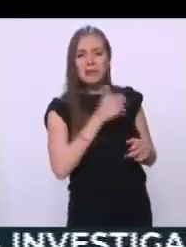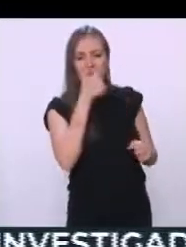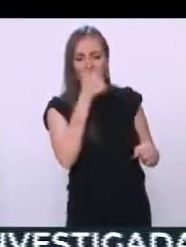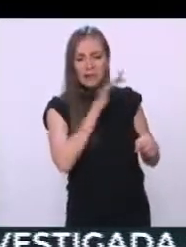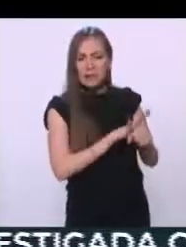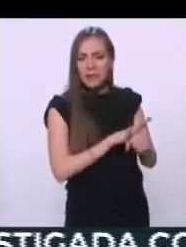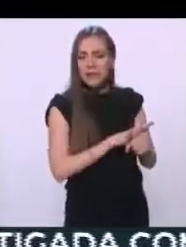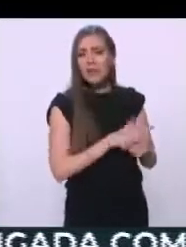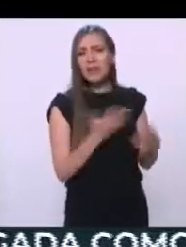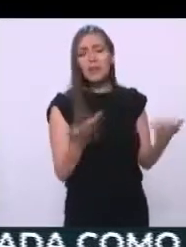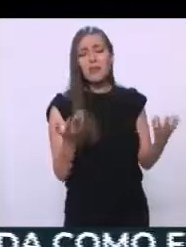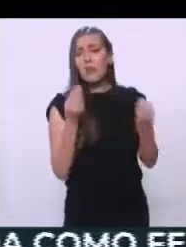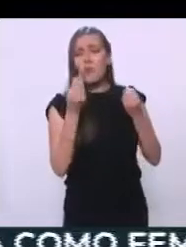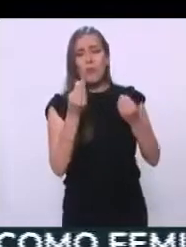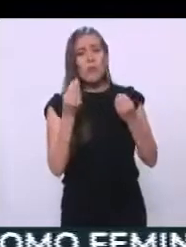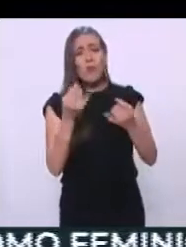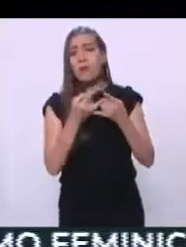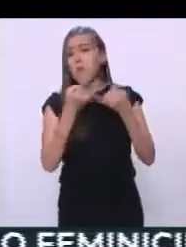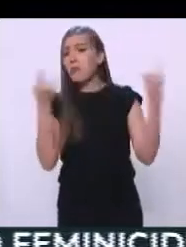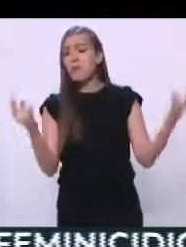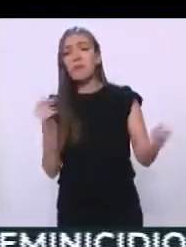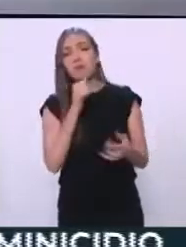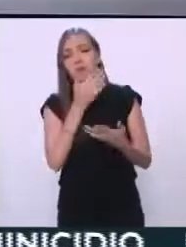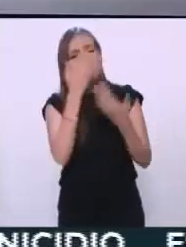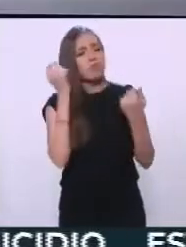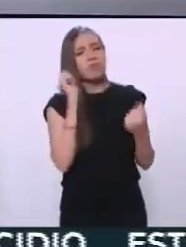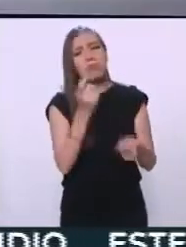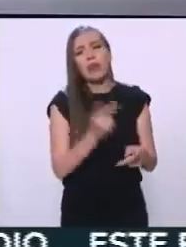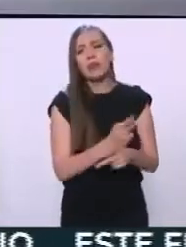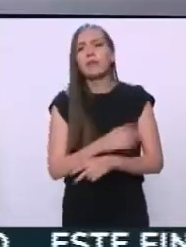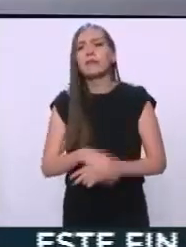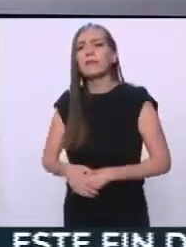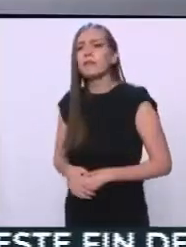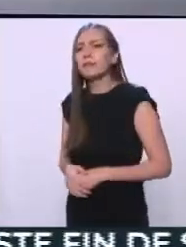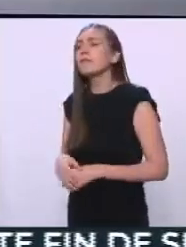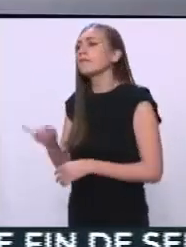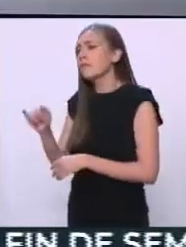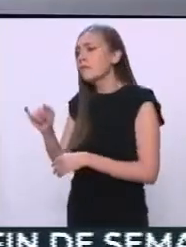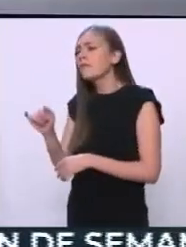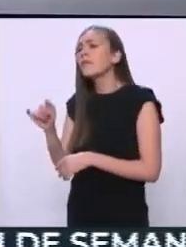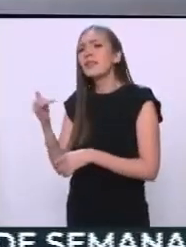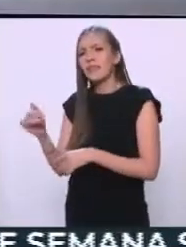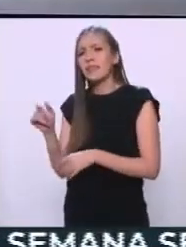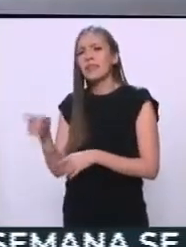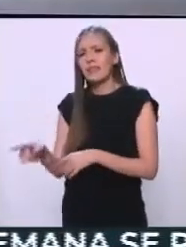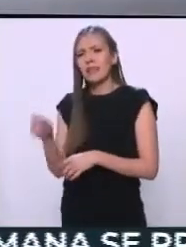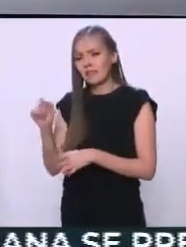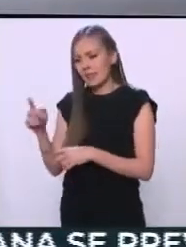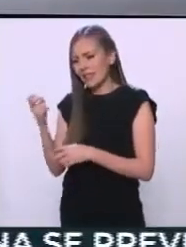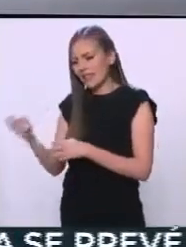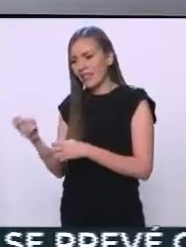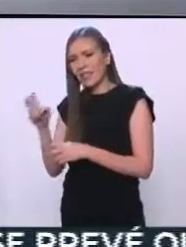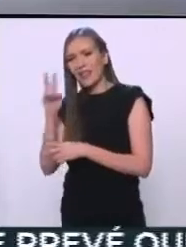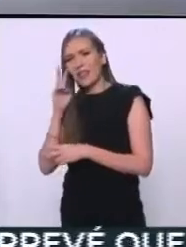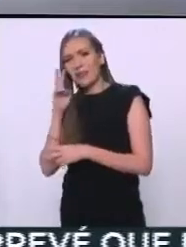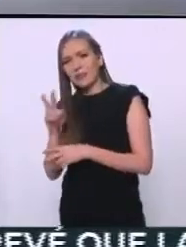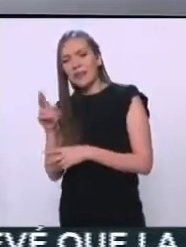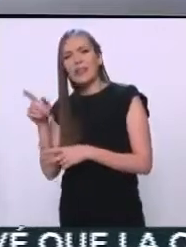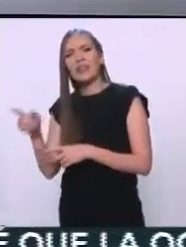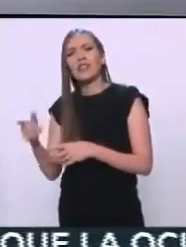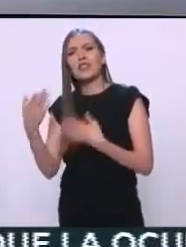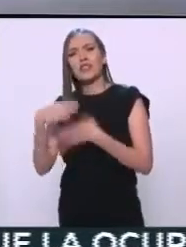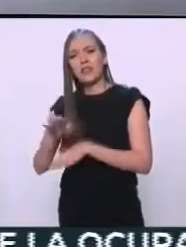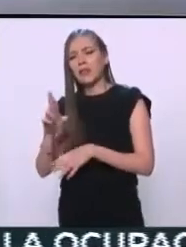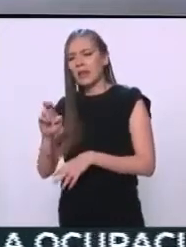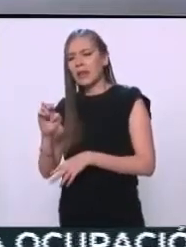mucha historia que no sabemos realmente cómo ocurrió. Finalmente, porque se nos acaba el tiempo, Manuel, este vistazo que se da a lo que se sabe sobre el